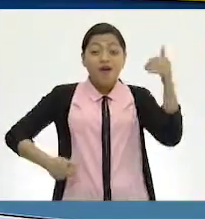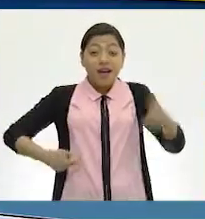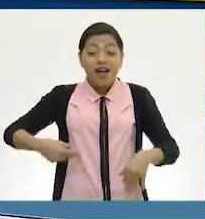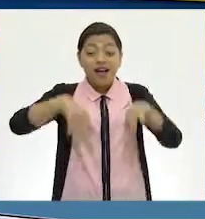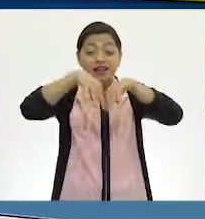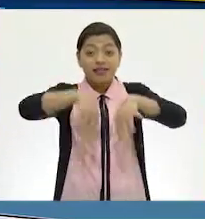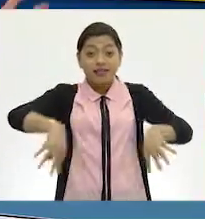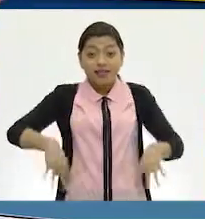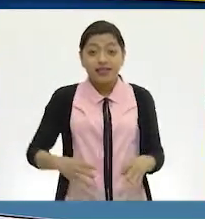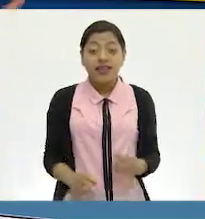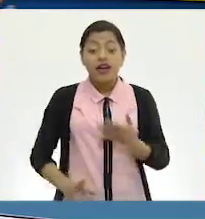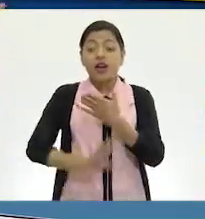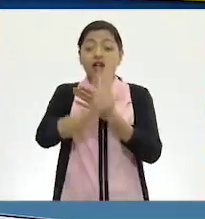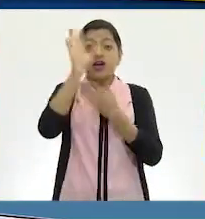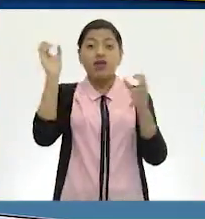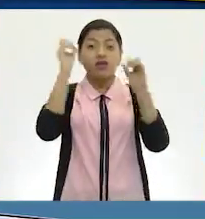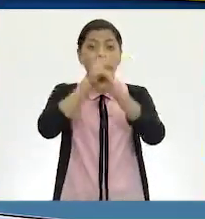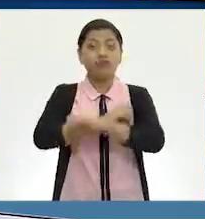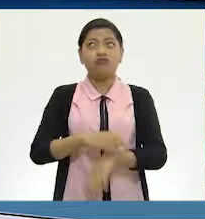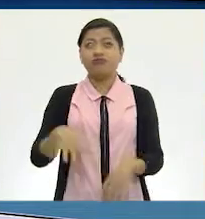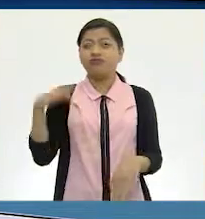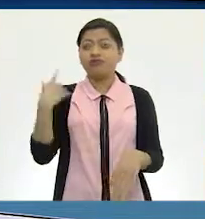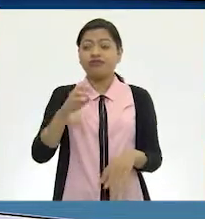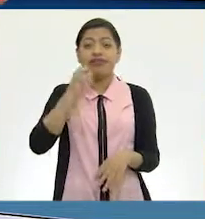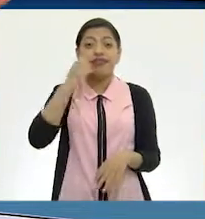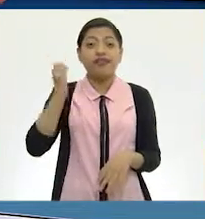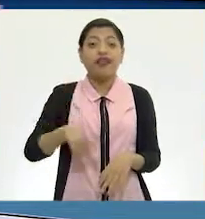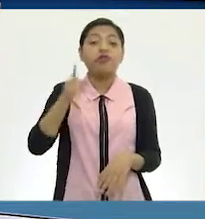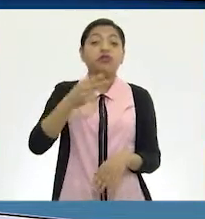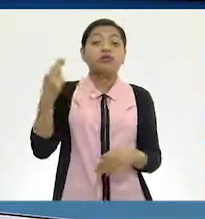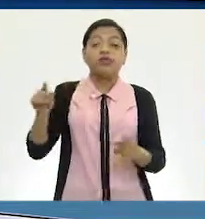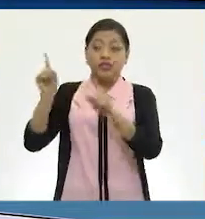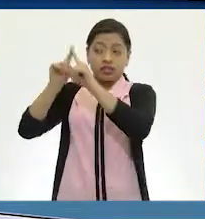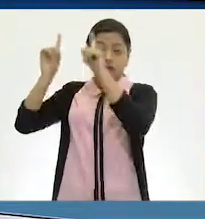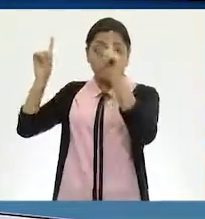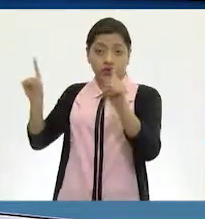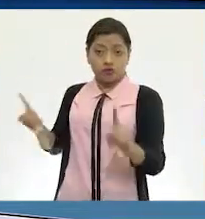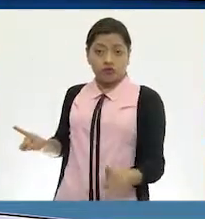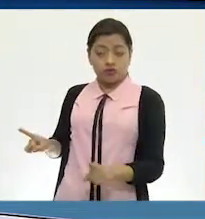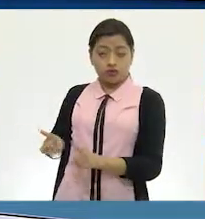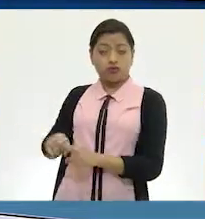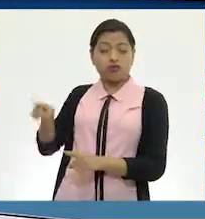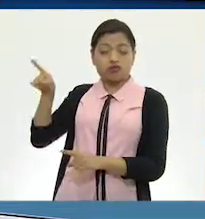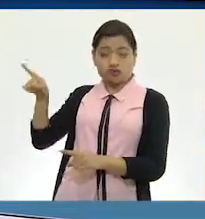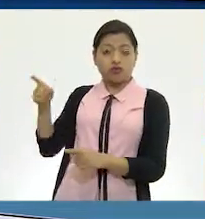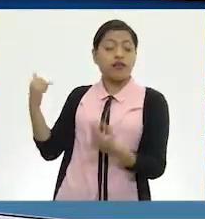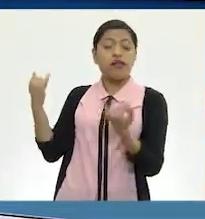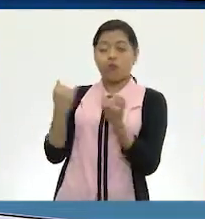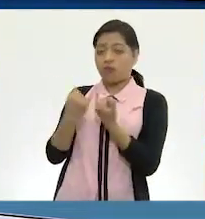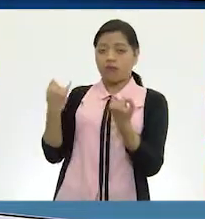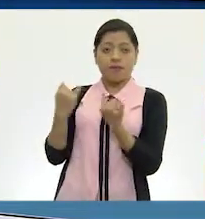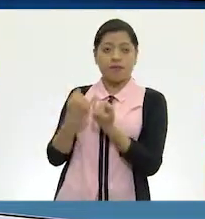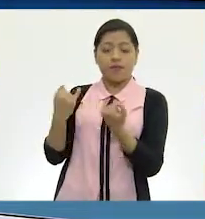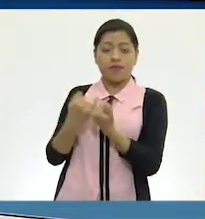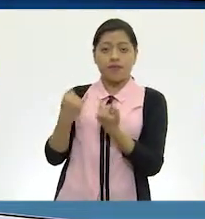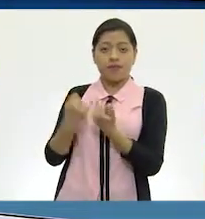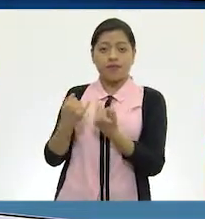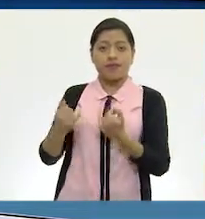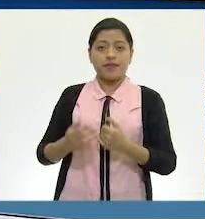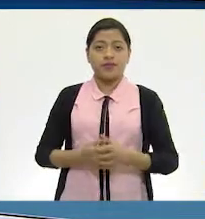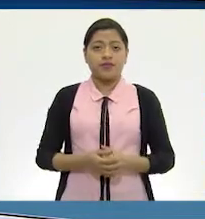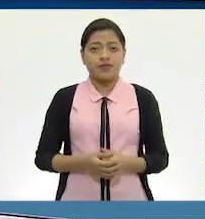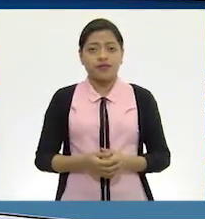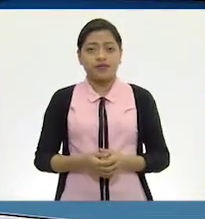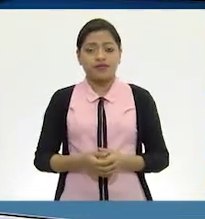muy divertido y lo único que necesitamos es una pantalla, uh-huh. ¿Sí? Como lo fue en este caso, pues